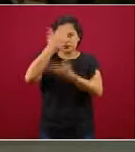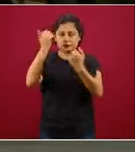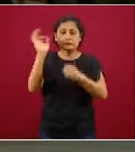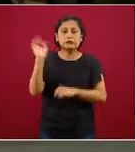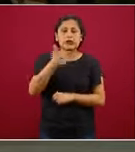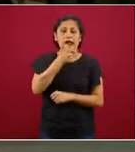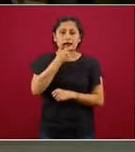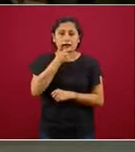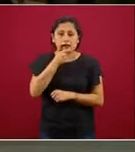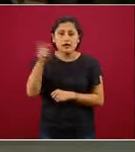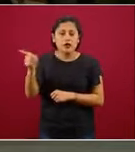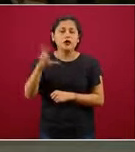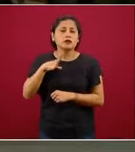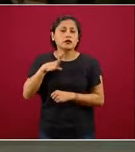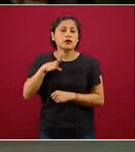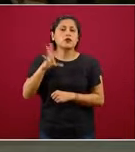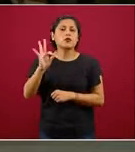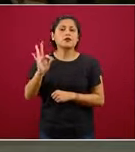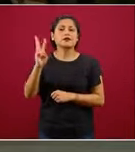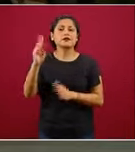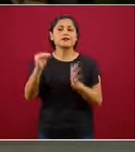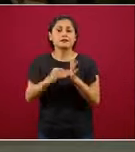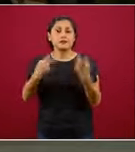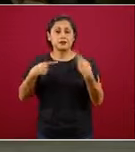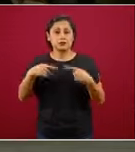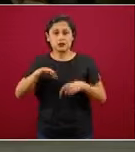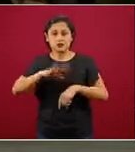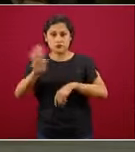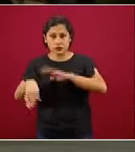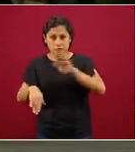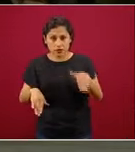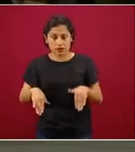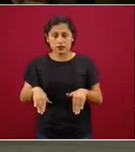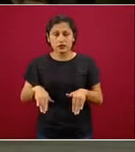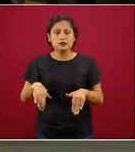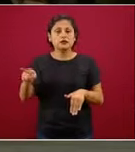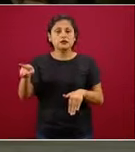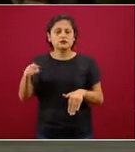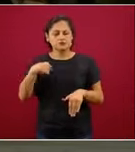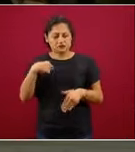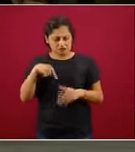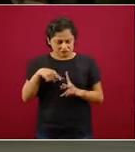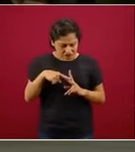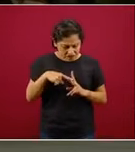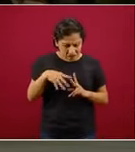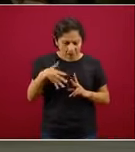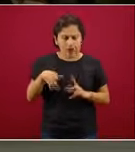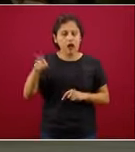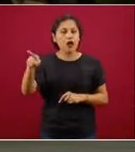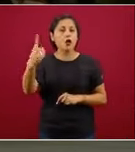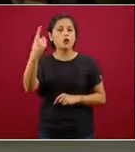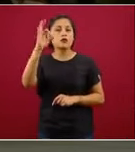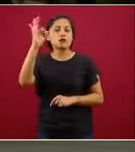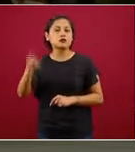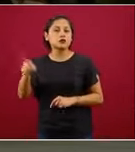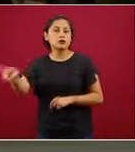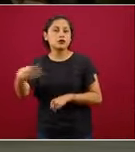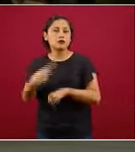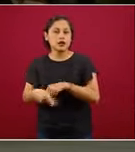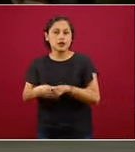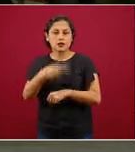se supere, tiene 43,000 decesos, por ahí hago el cálculo, tiene 1% de mortalidad por